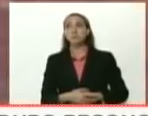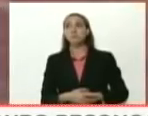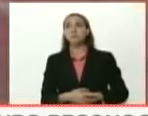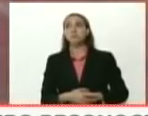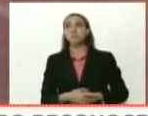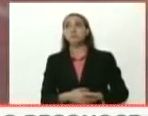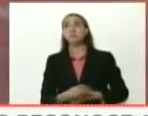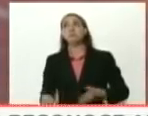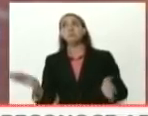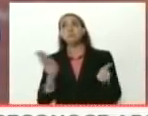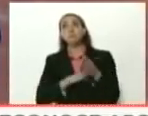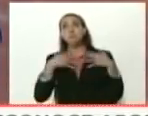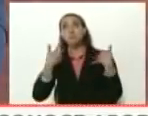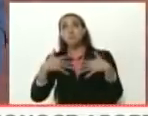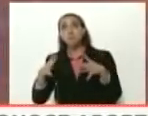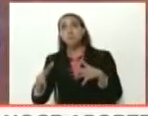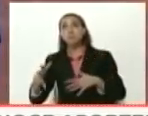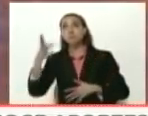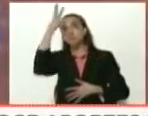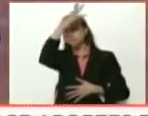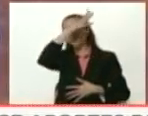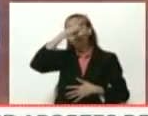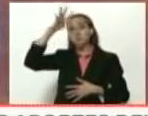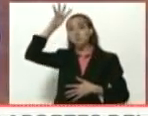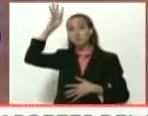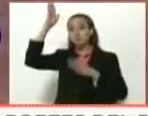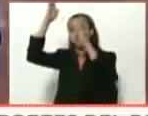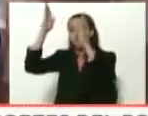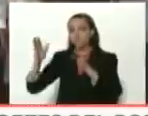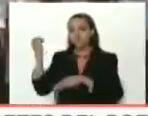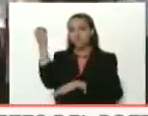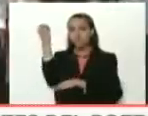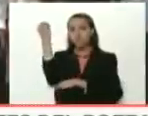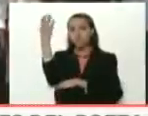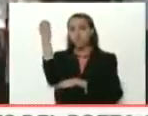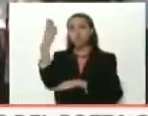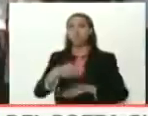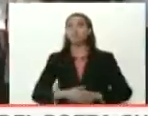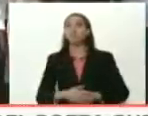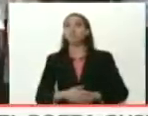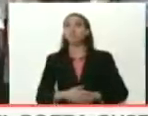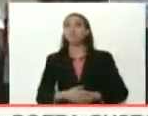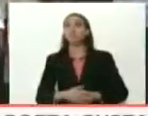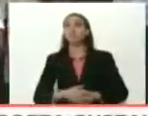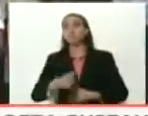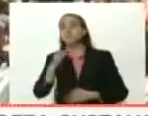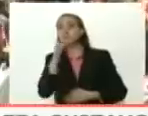Tornamos a la marcha. Diosdado Cabello Rondón, toma la palabra. ¿Aquí quiénes mandan?